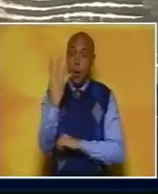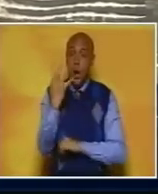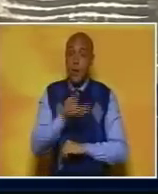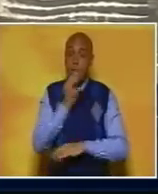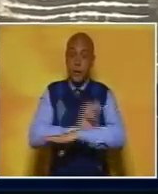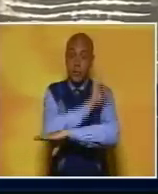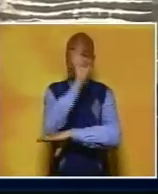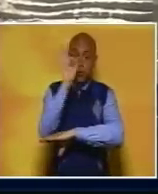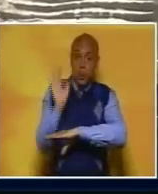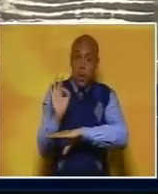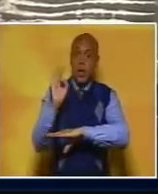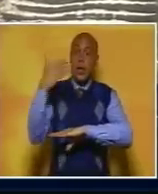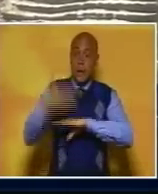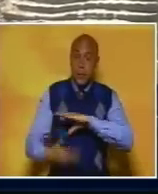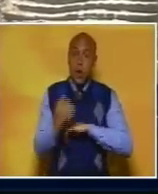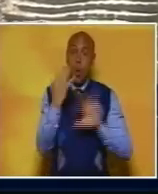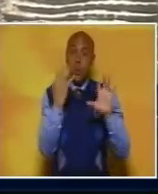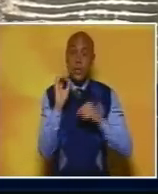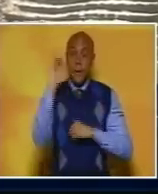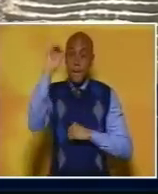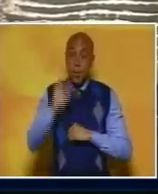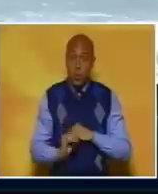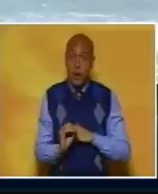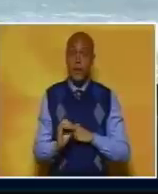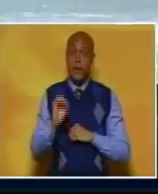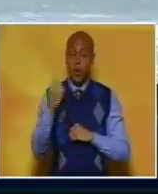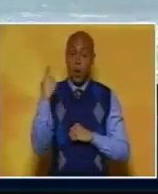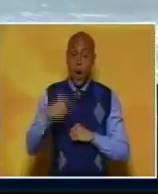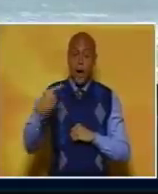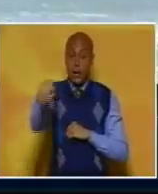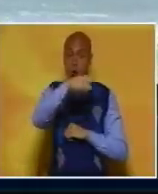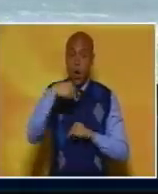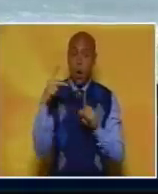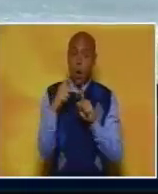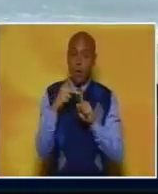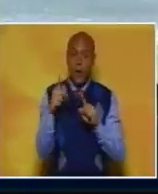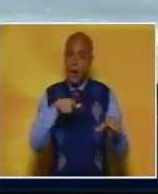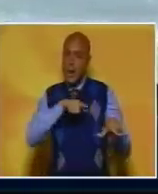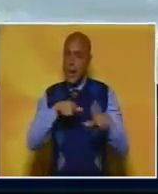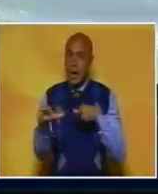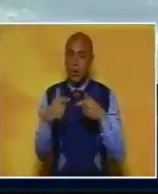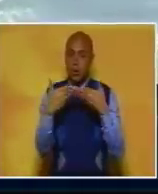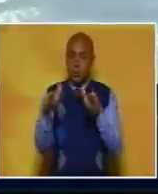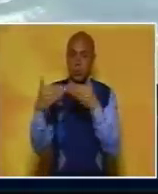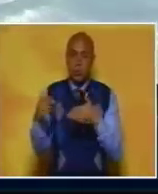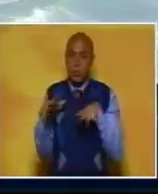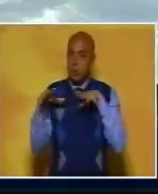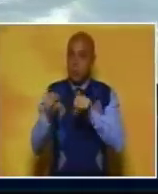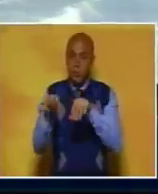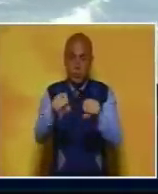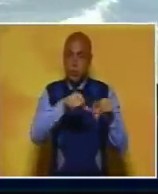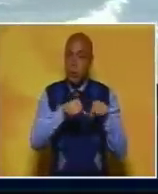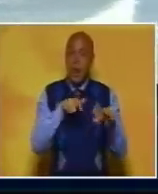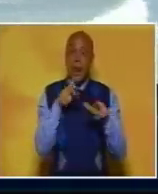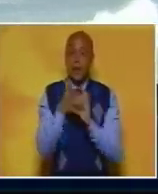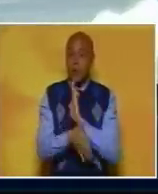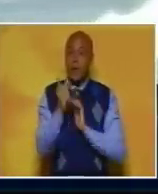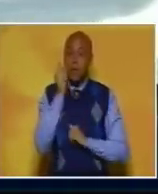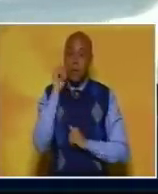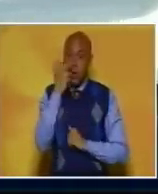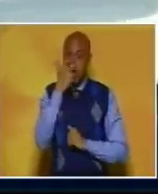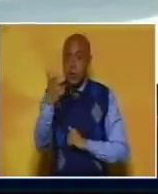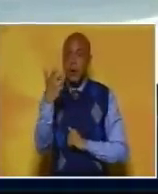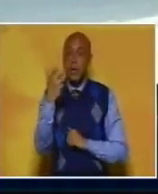tarde y mencionó que el 80% de la red hotelera ya se encuentra reservada por parte de temporadistas